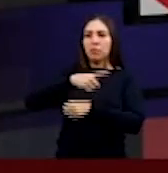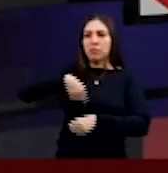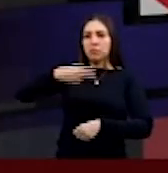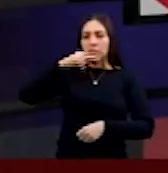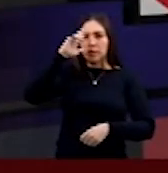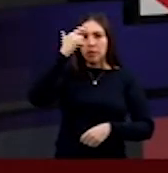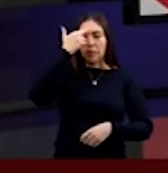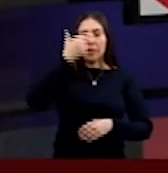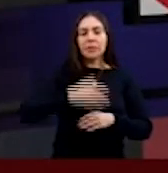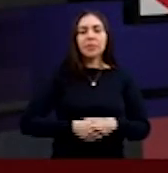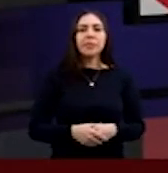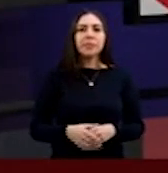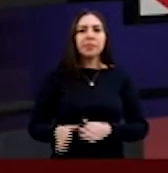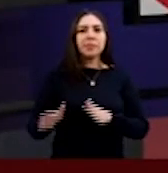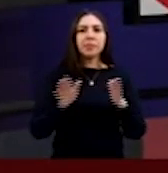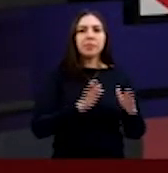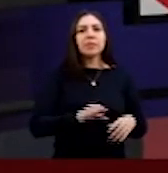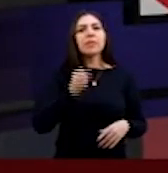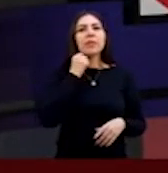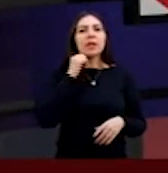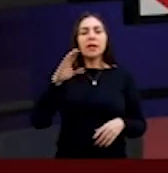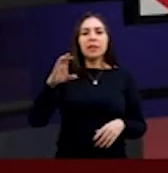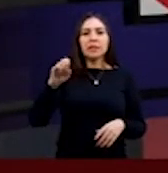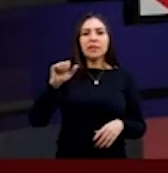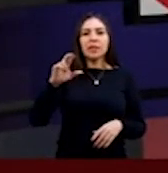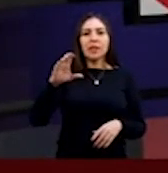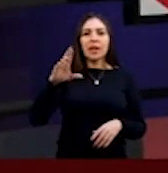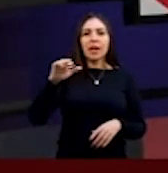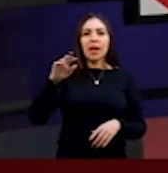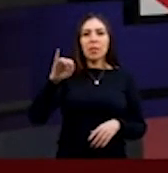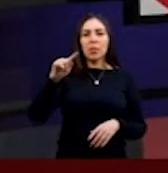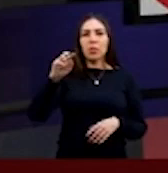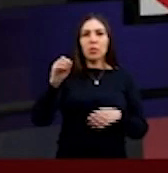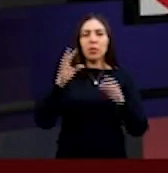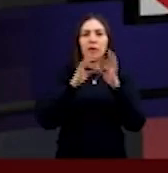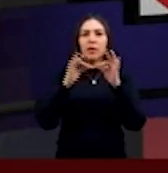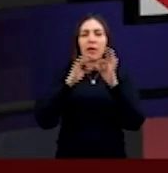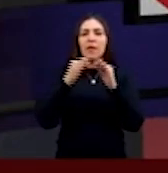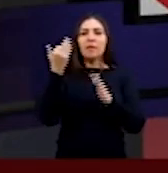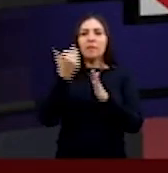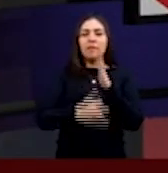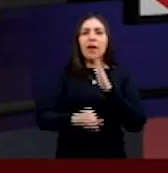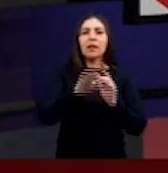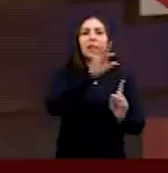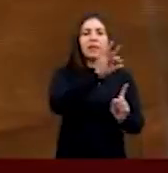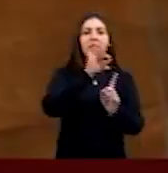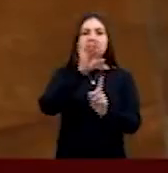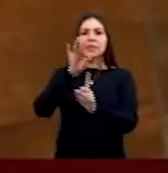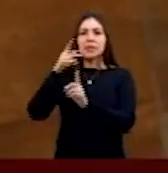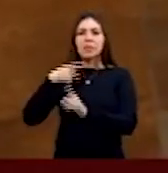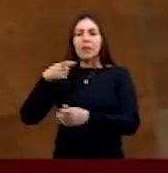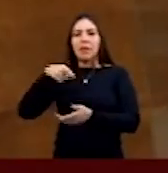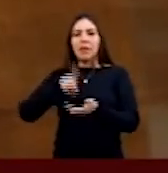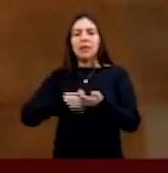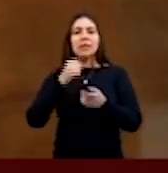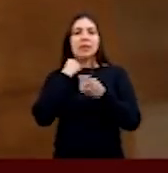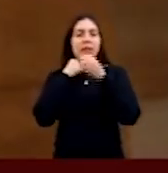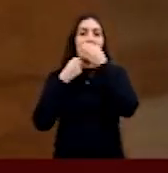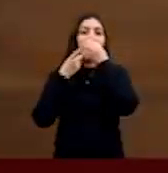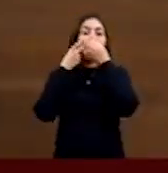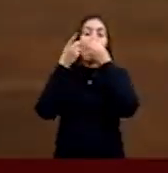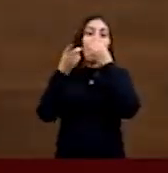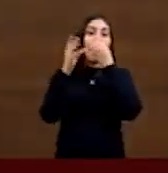Y vamos con esto porque el senador César Cravioto habló de los nombramientos pendientes en el Senado de la República, dio detalles de cuáles